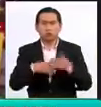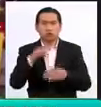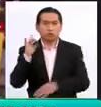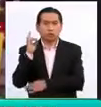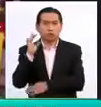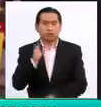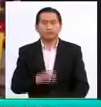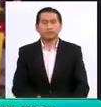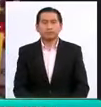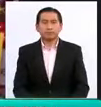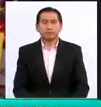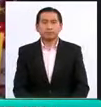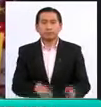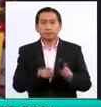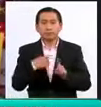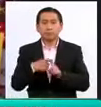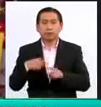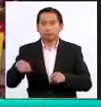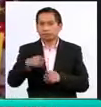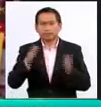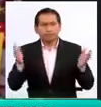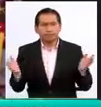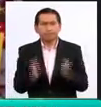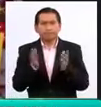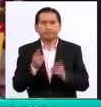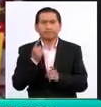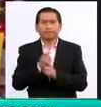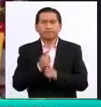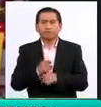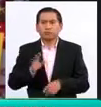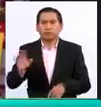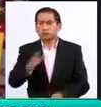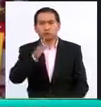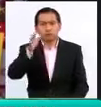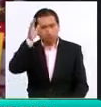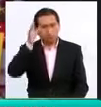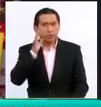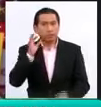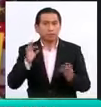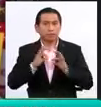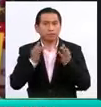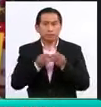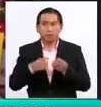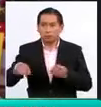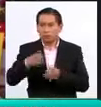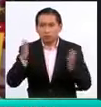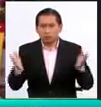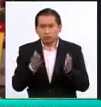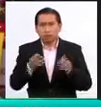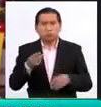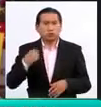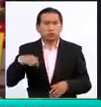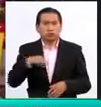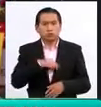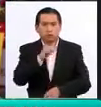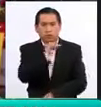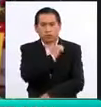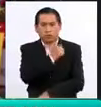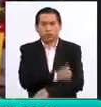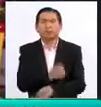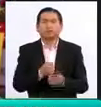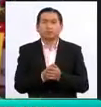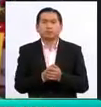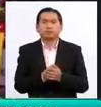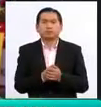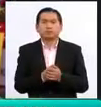boliviana. También incentiva a los padres de familia, incentiva a nosotros las autoridades